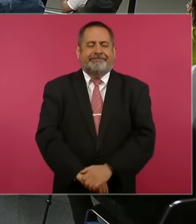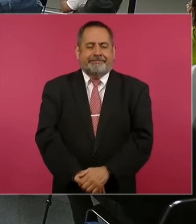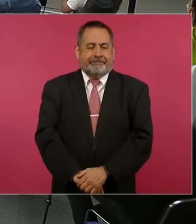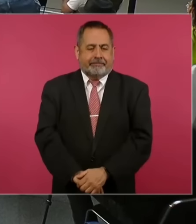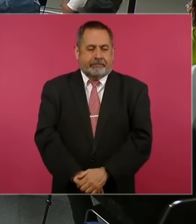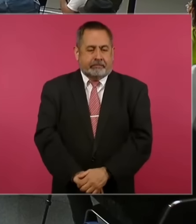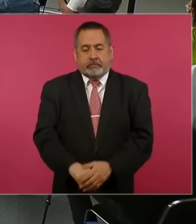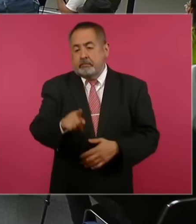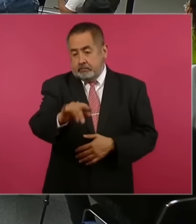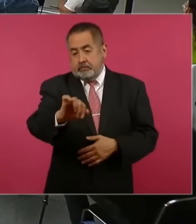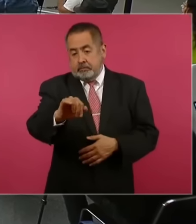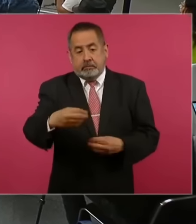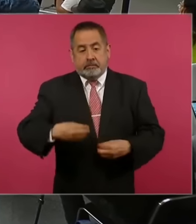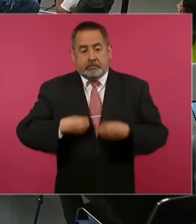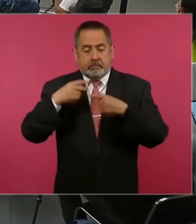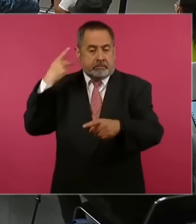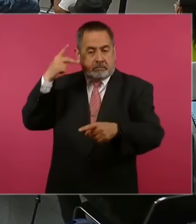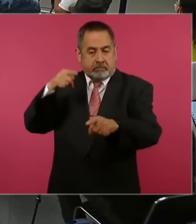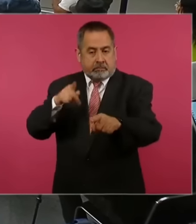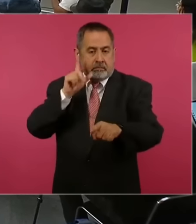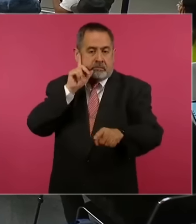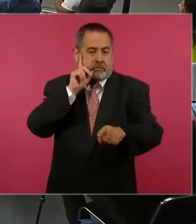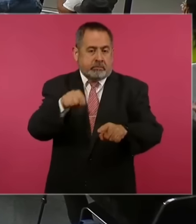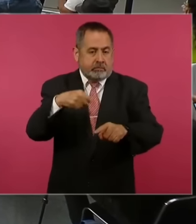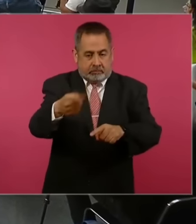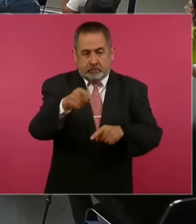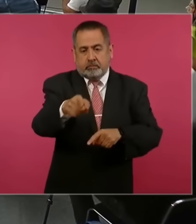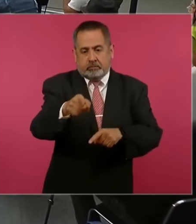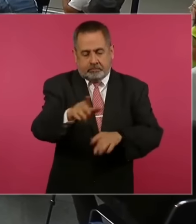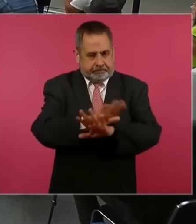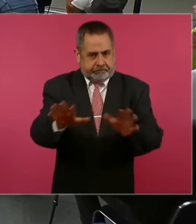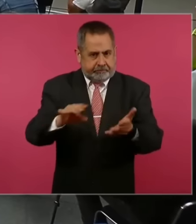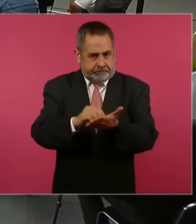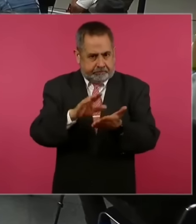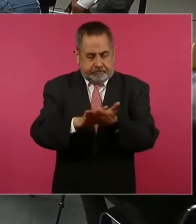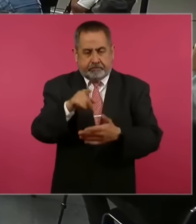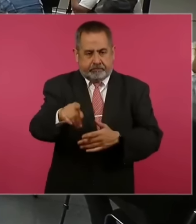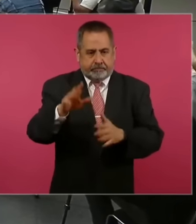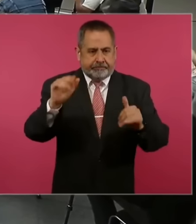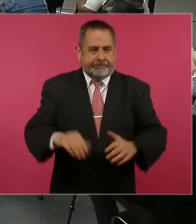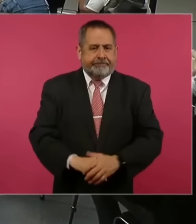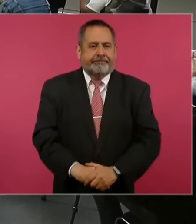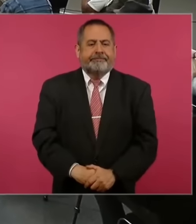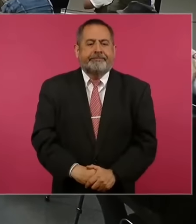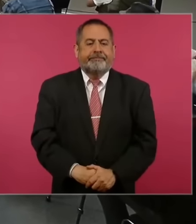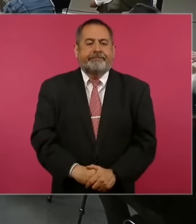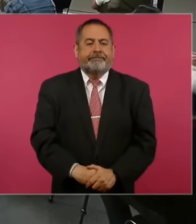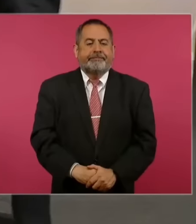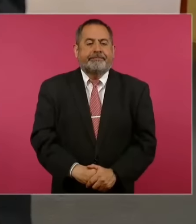No, pero ella sí, porque viene de Puebla. Para mañana. Ya, ella sí.